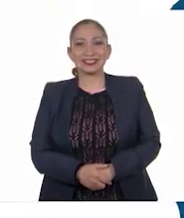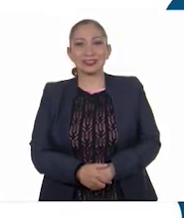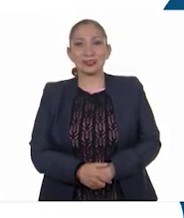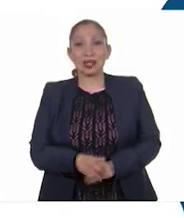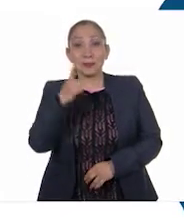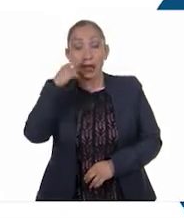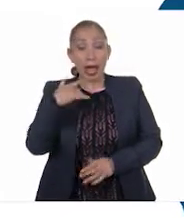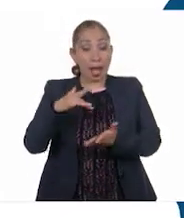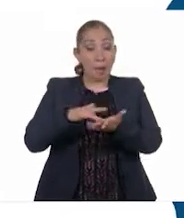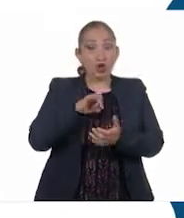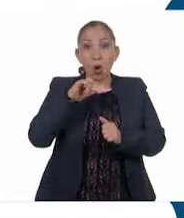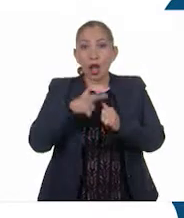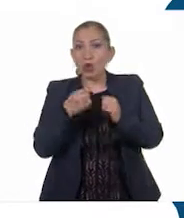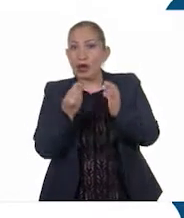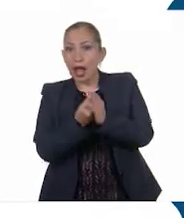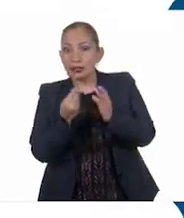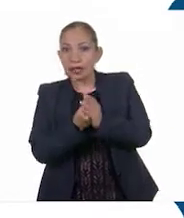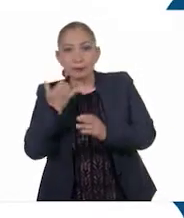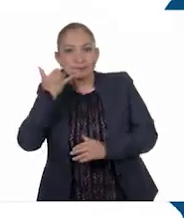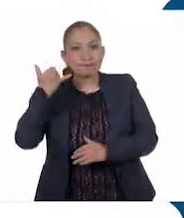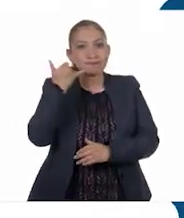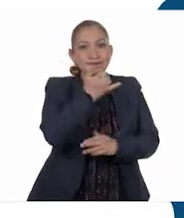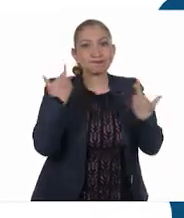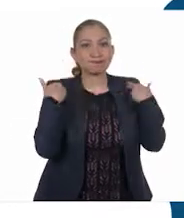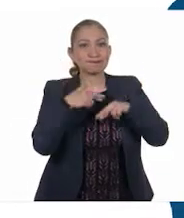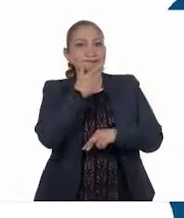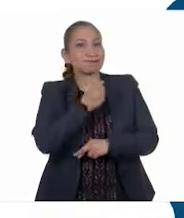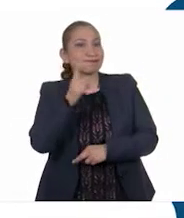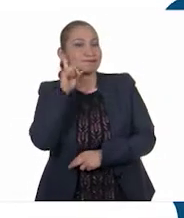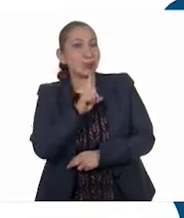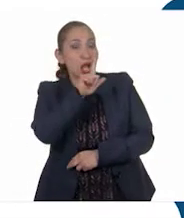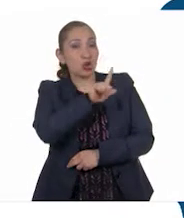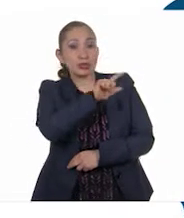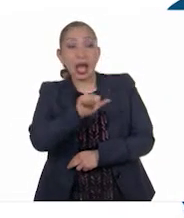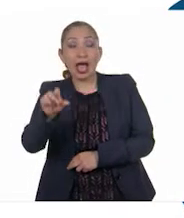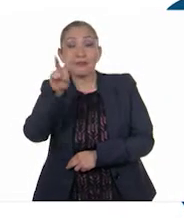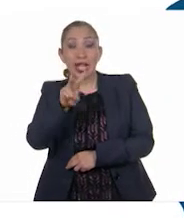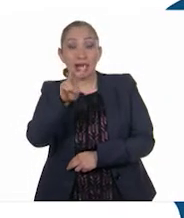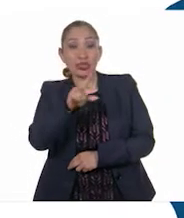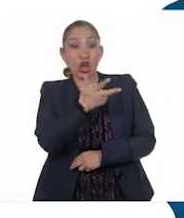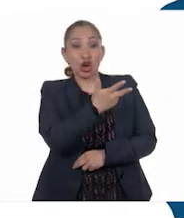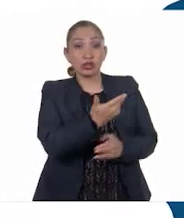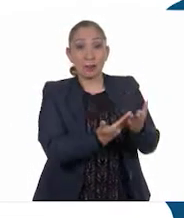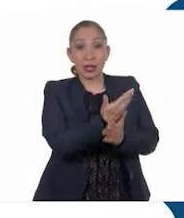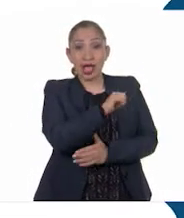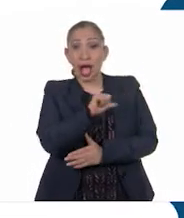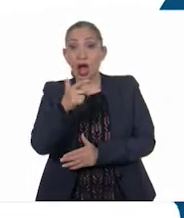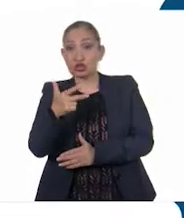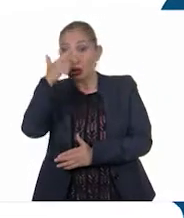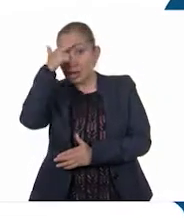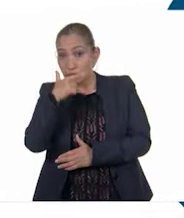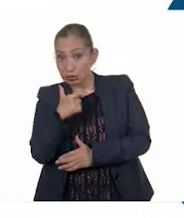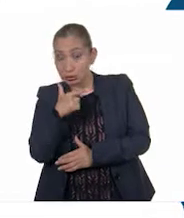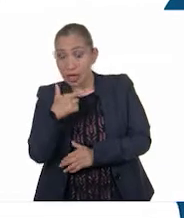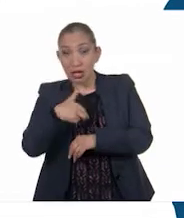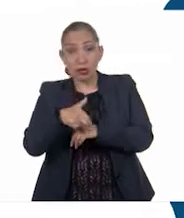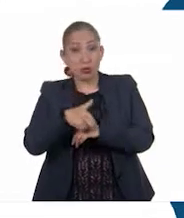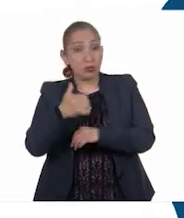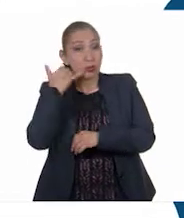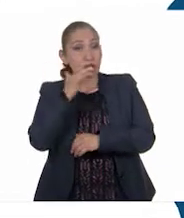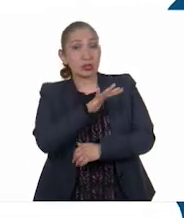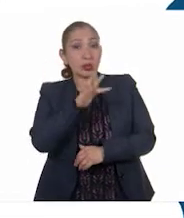Para solicitar apoyo pedagógico, comunícate con maestras y maestros de lunes a viernes de 8 a 20 horas al